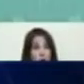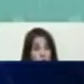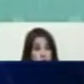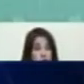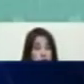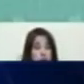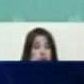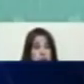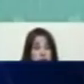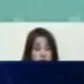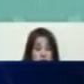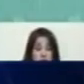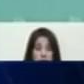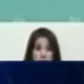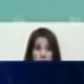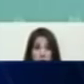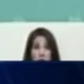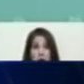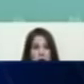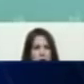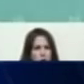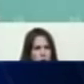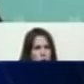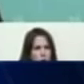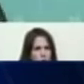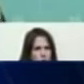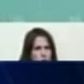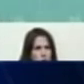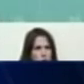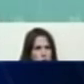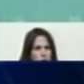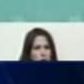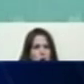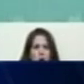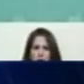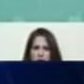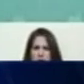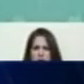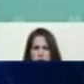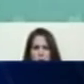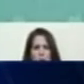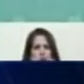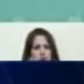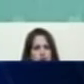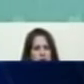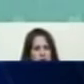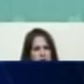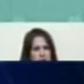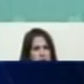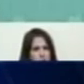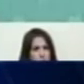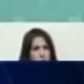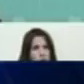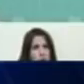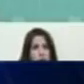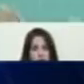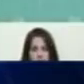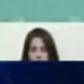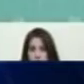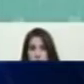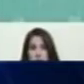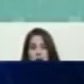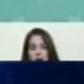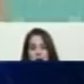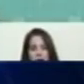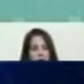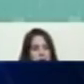con el sistema de Naciones Unidas, con la Organización Mundial de la Salud, con la Organización Panamericana de la Salud. Les agradezco todo su